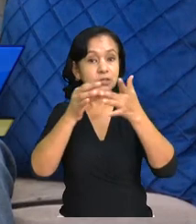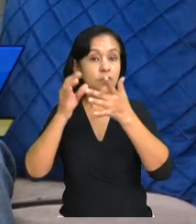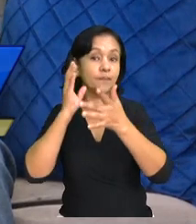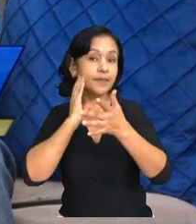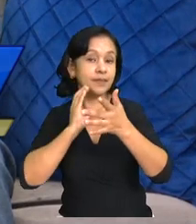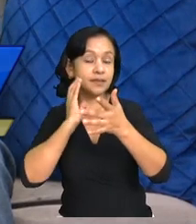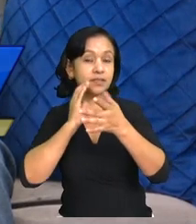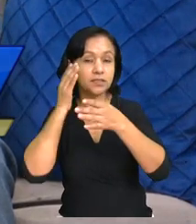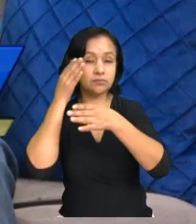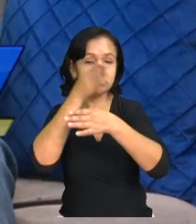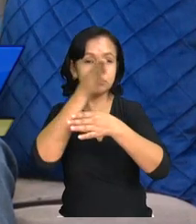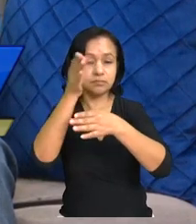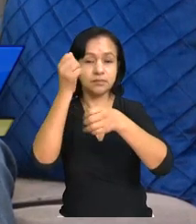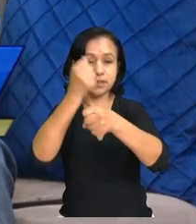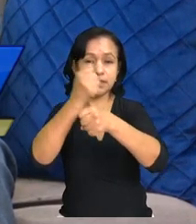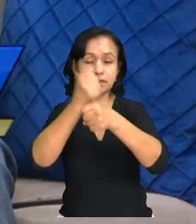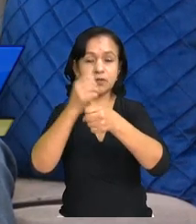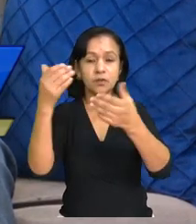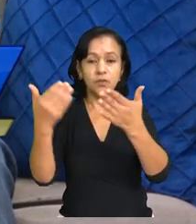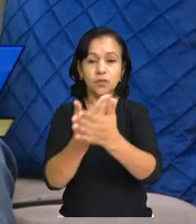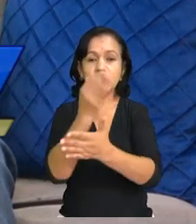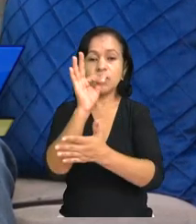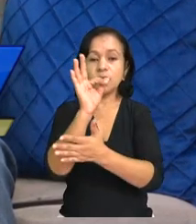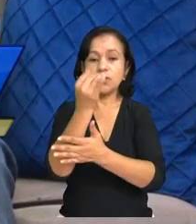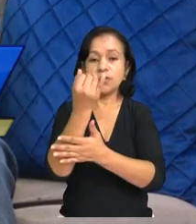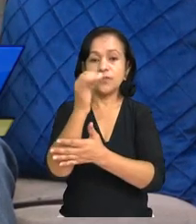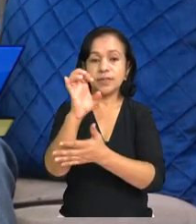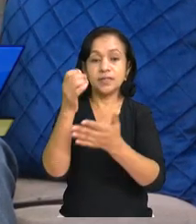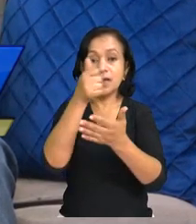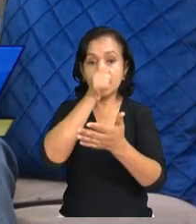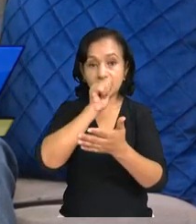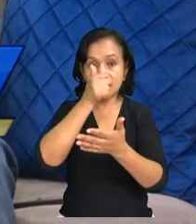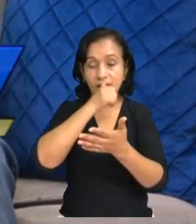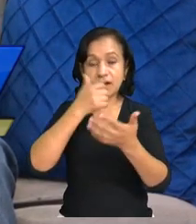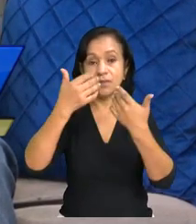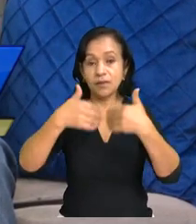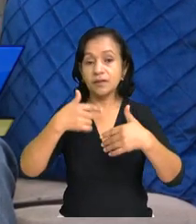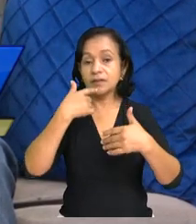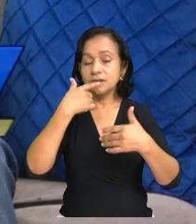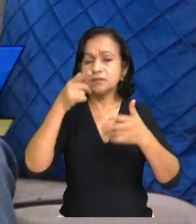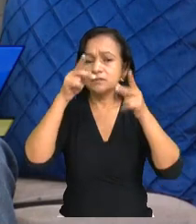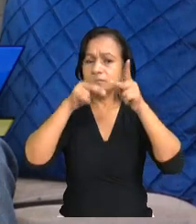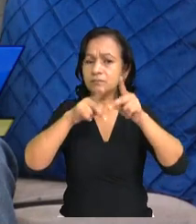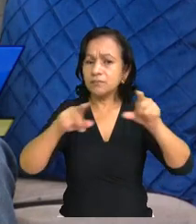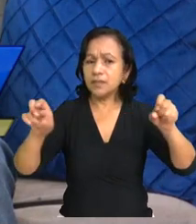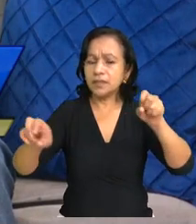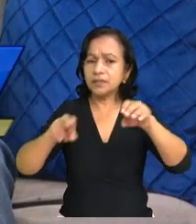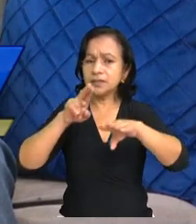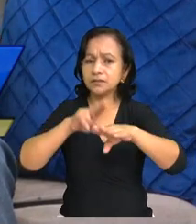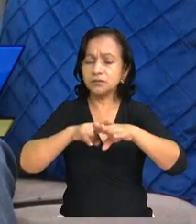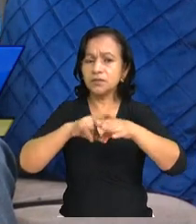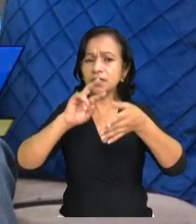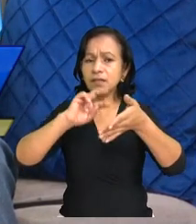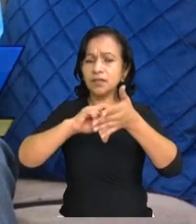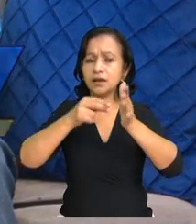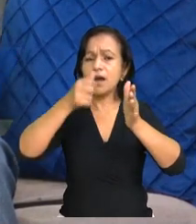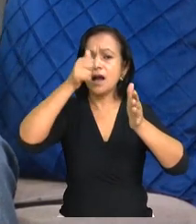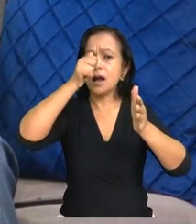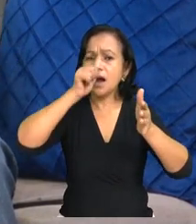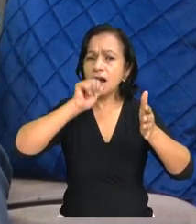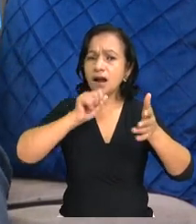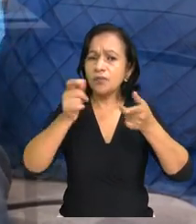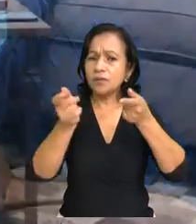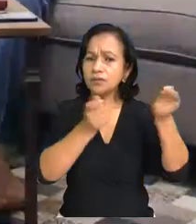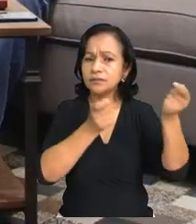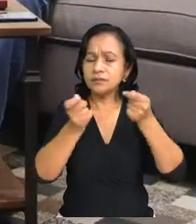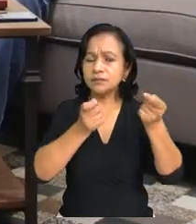FICE, y pues él nos ayuda a entender lo que significa y las dimensiones del Plan Nacional de Recursos Hídricos. Compañero, pues entender un poquito